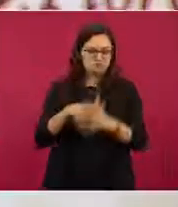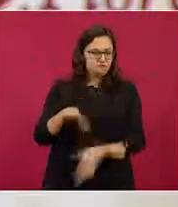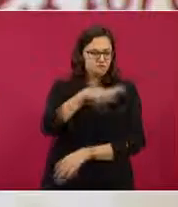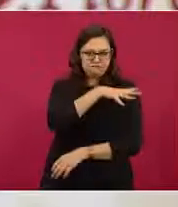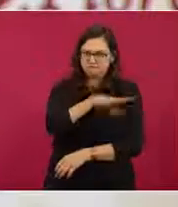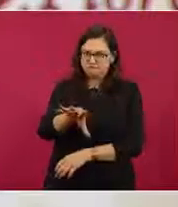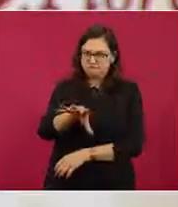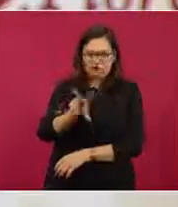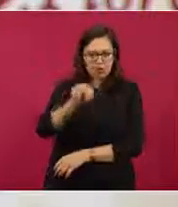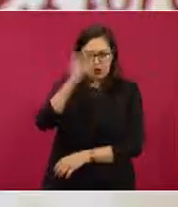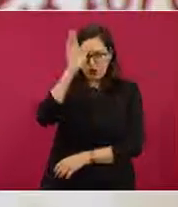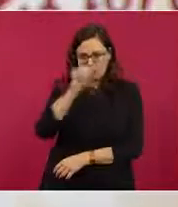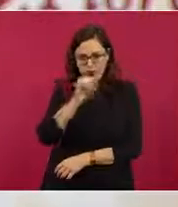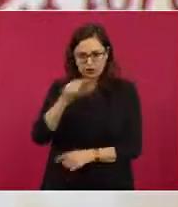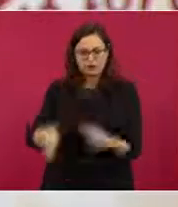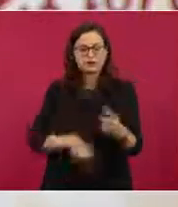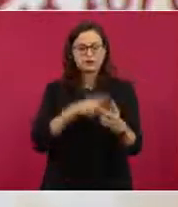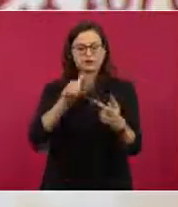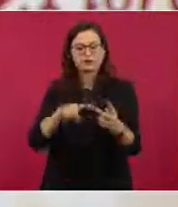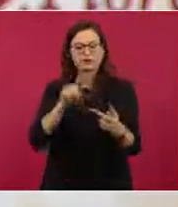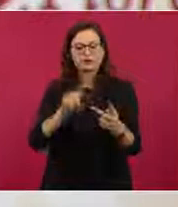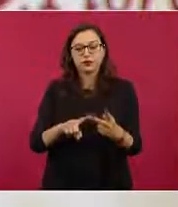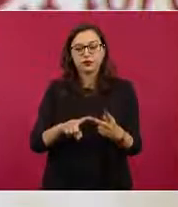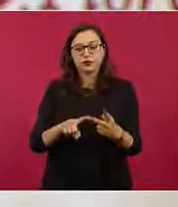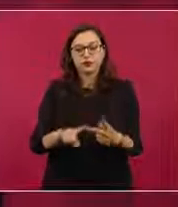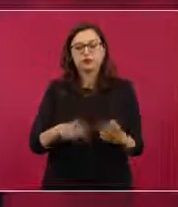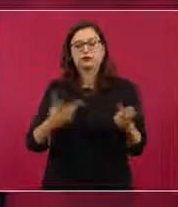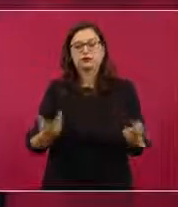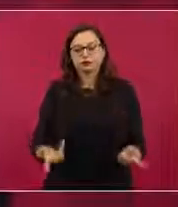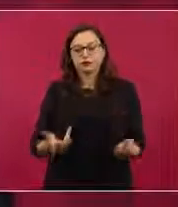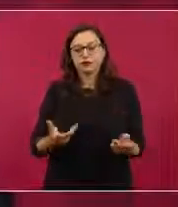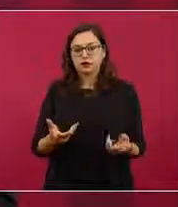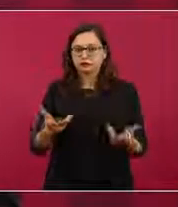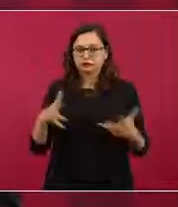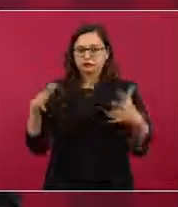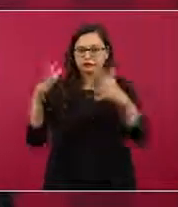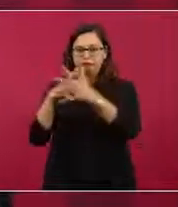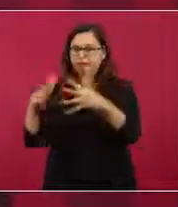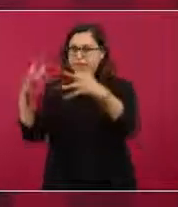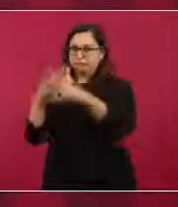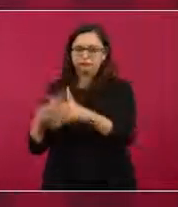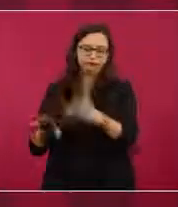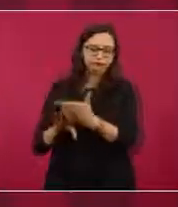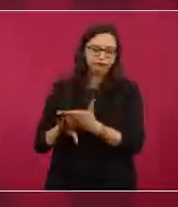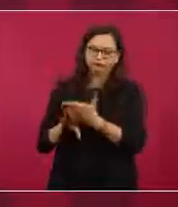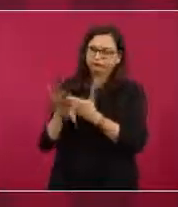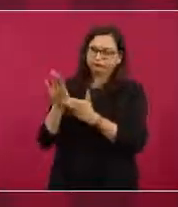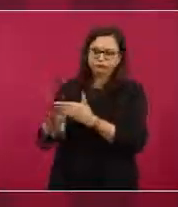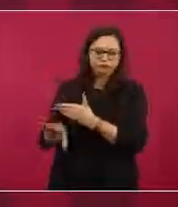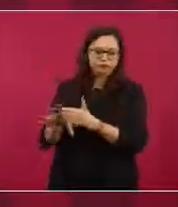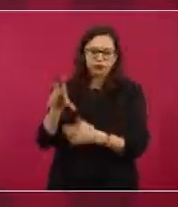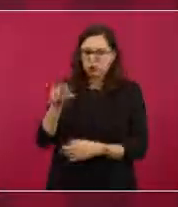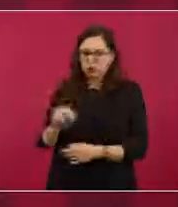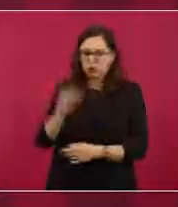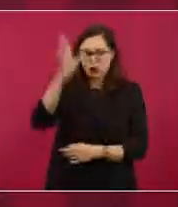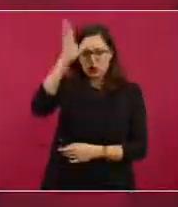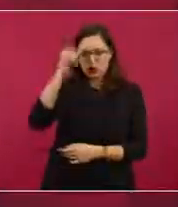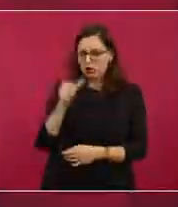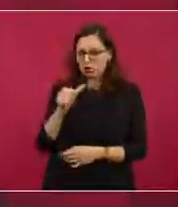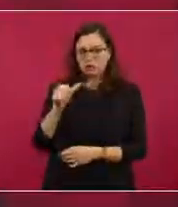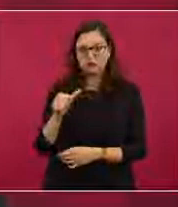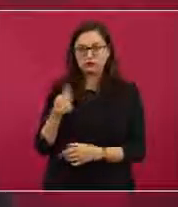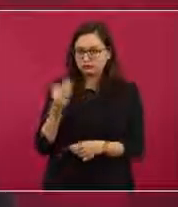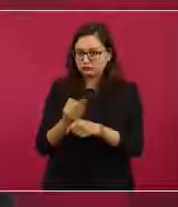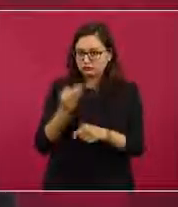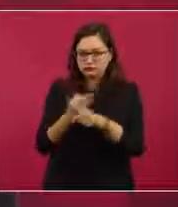como ya lo dije. Segundo, estamos por la proscripción del uso de la fuerza, en contra del uso de la fuerza, que en este caso es evidente que se está